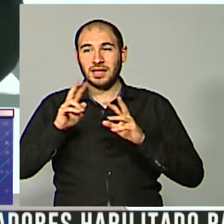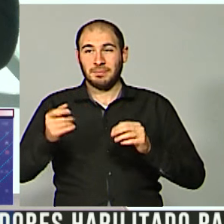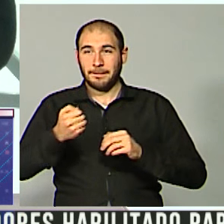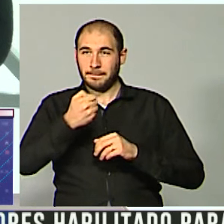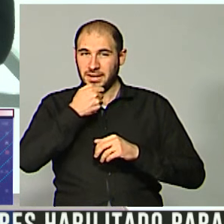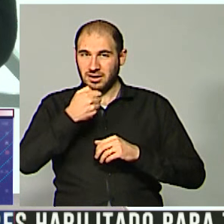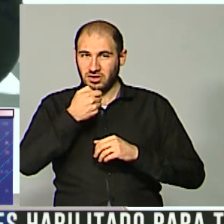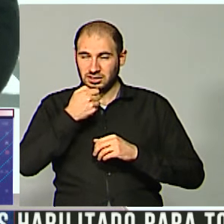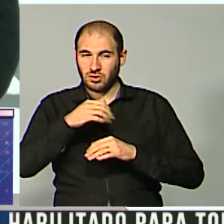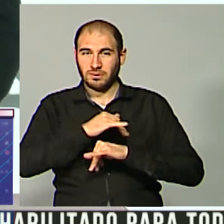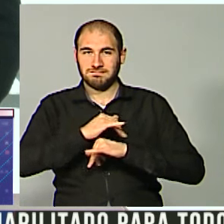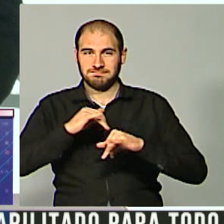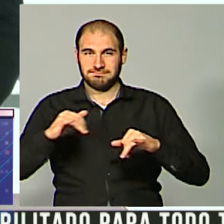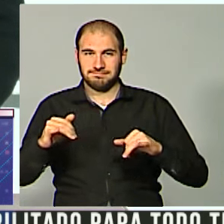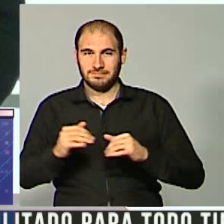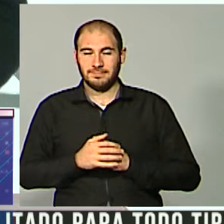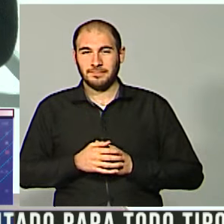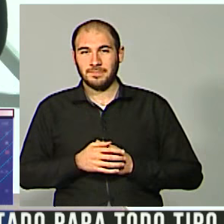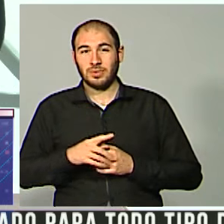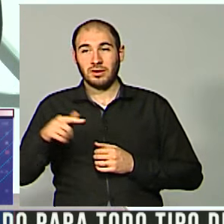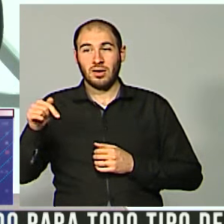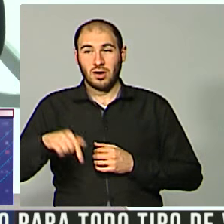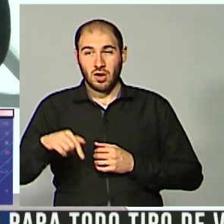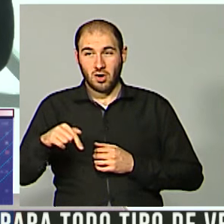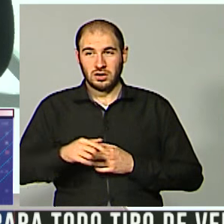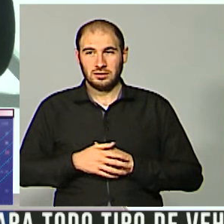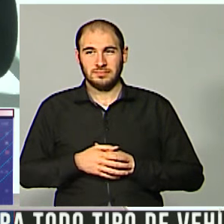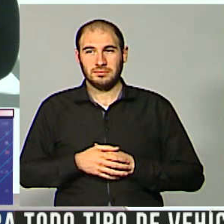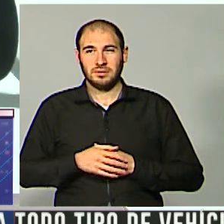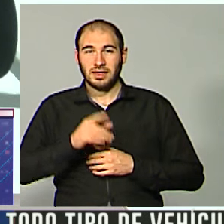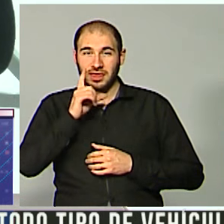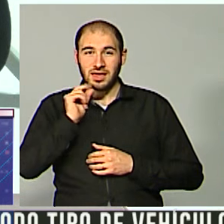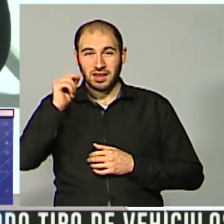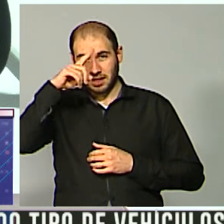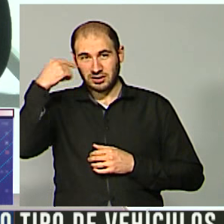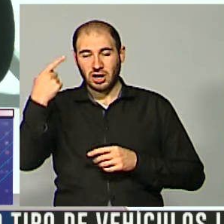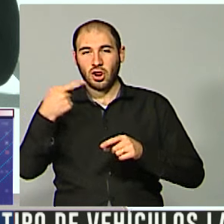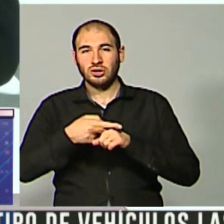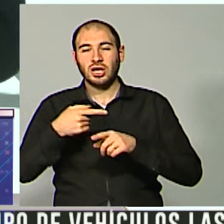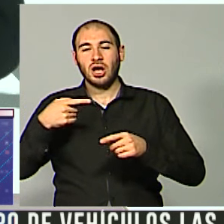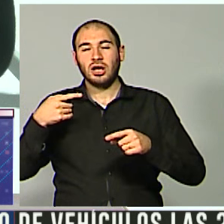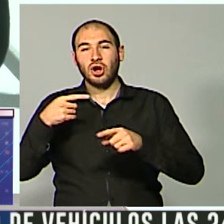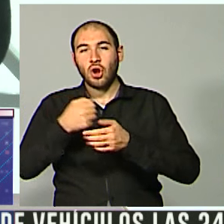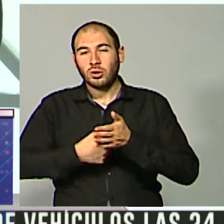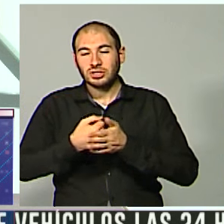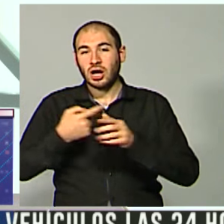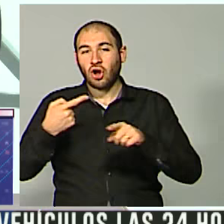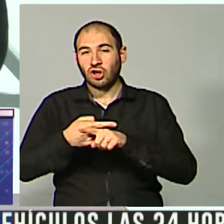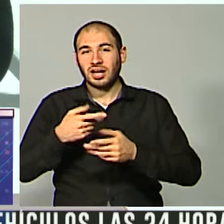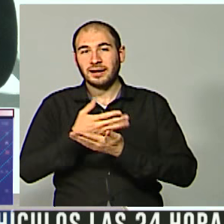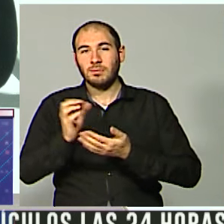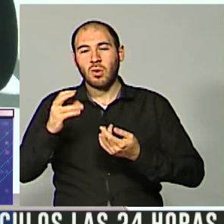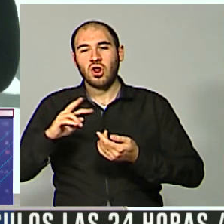periodístico informativo y por el cual hoy, miren, precisamente en el Día Internacional de Lucha contra la Discriminación por Orientación